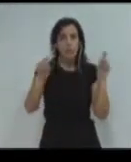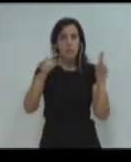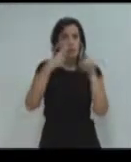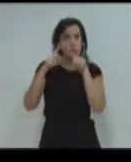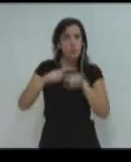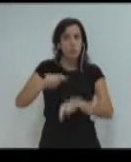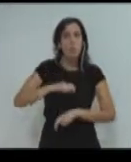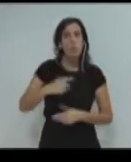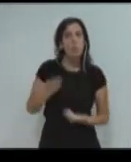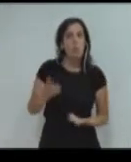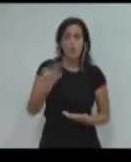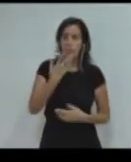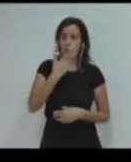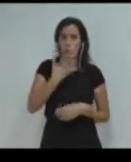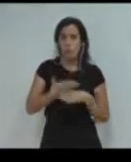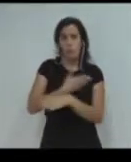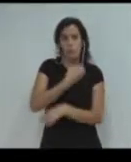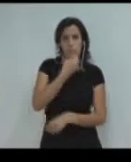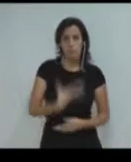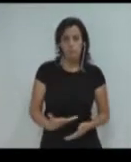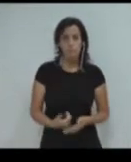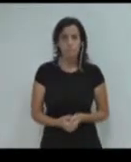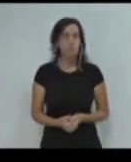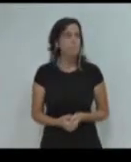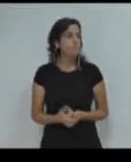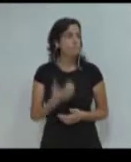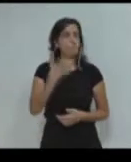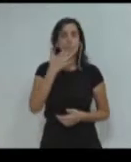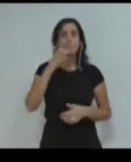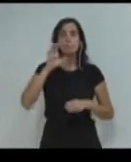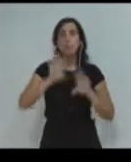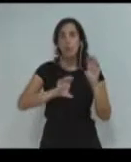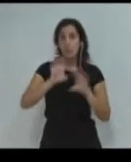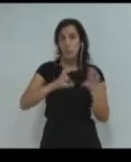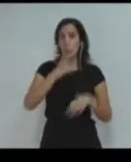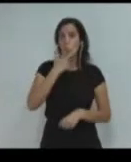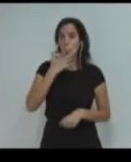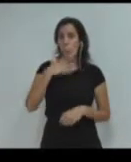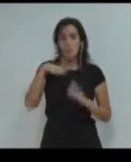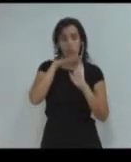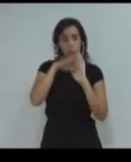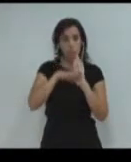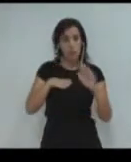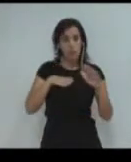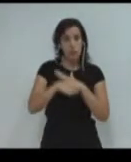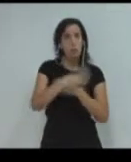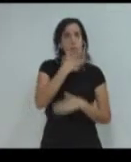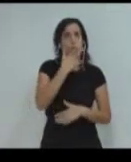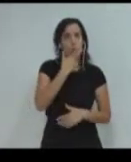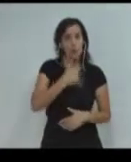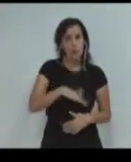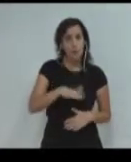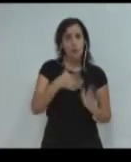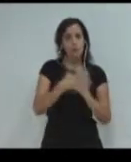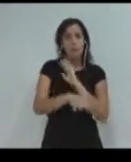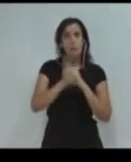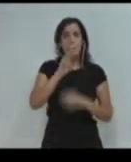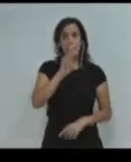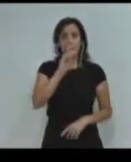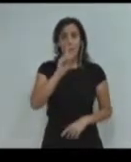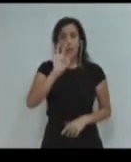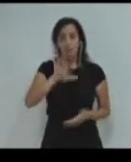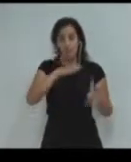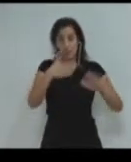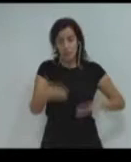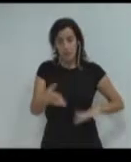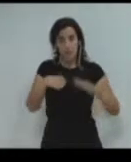te proporciona. si un maquetador conoce esas pautas de accesibilidad, Claro. Efectivamente. luego con ese PDF convertirlo conviertes-